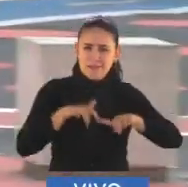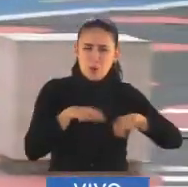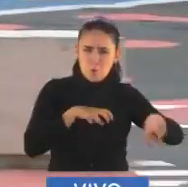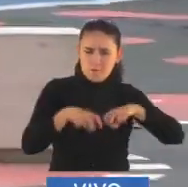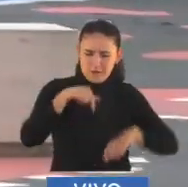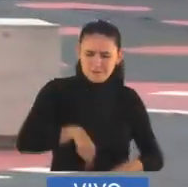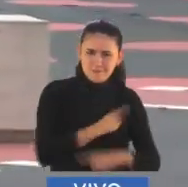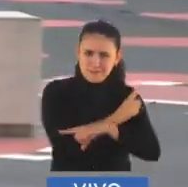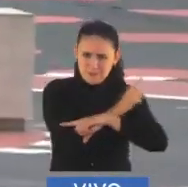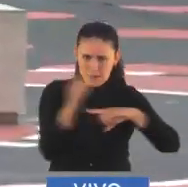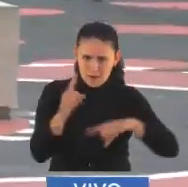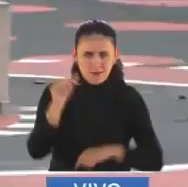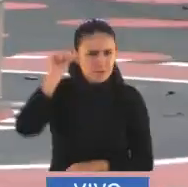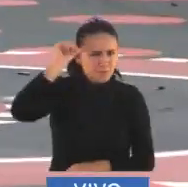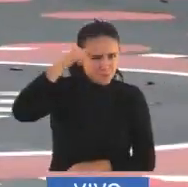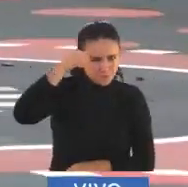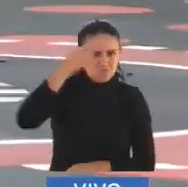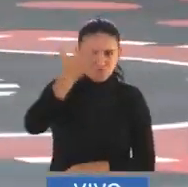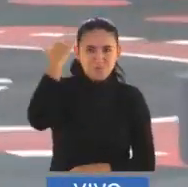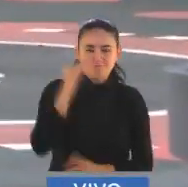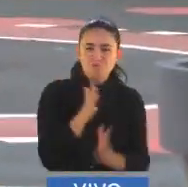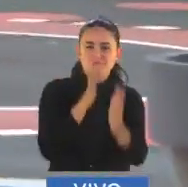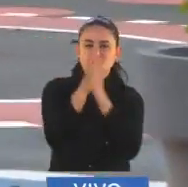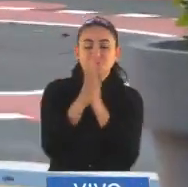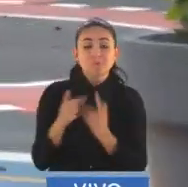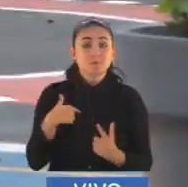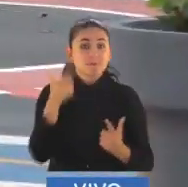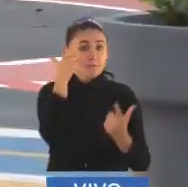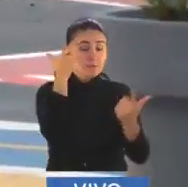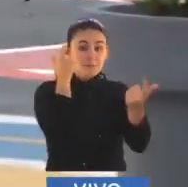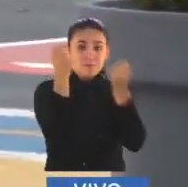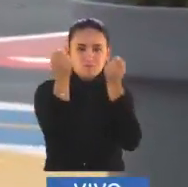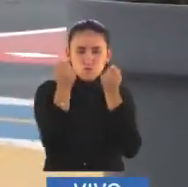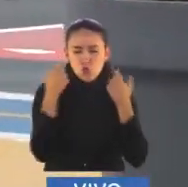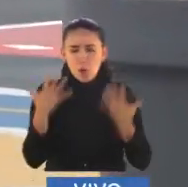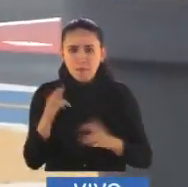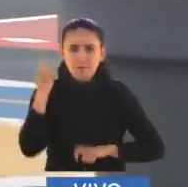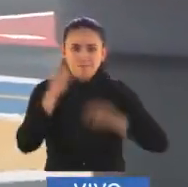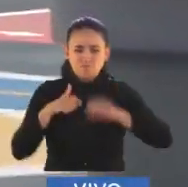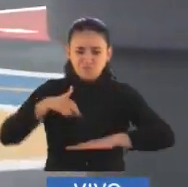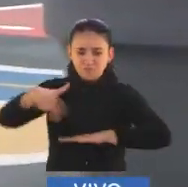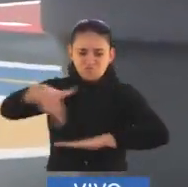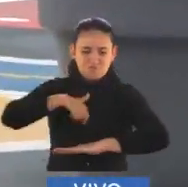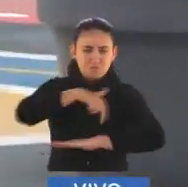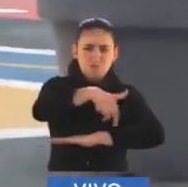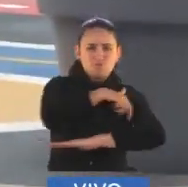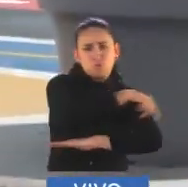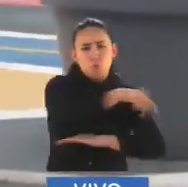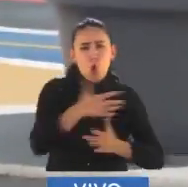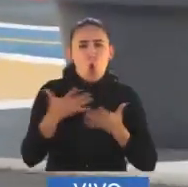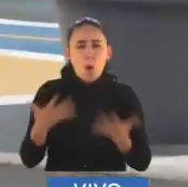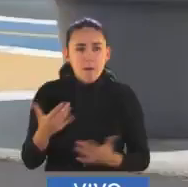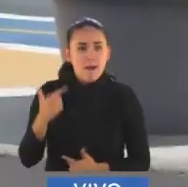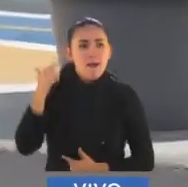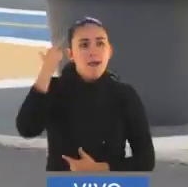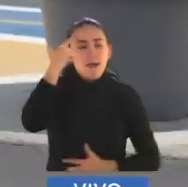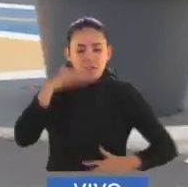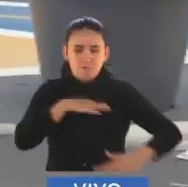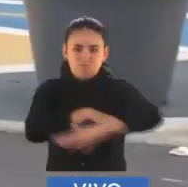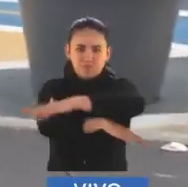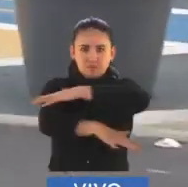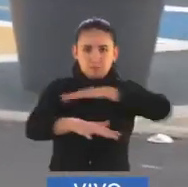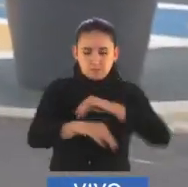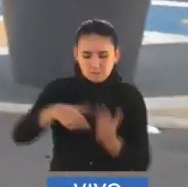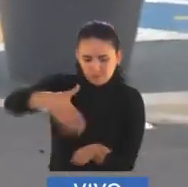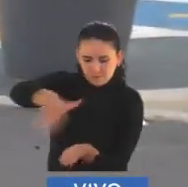semana en la sección En la Calle. Todas las estrategias que hay con los peatones y son estas propuestas de urbanismo táctico